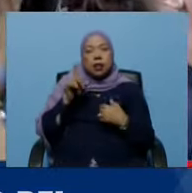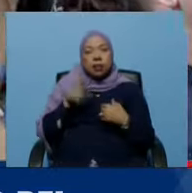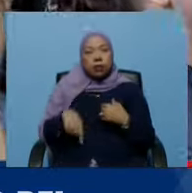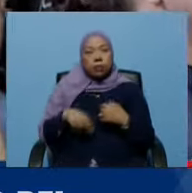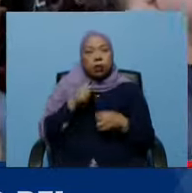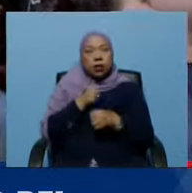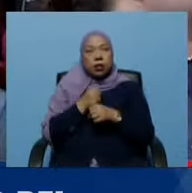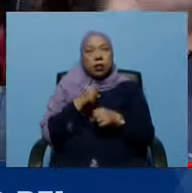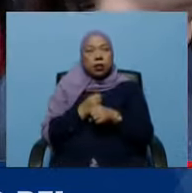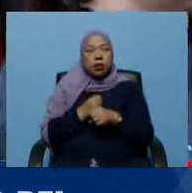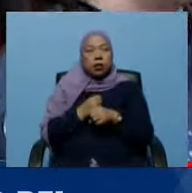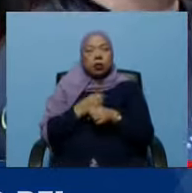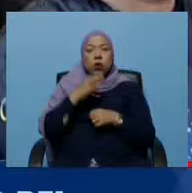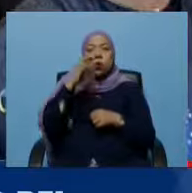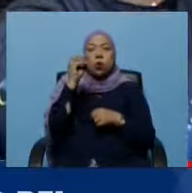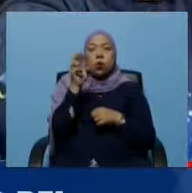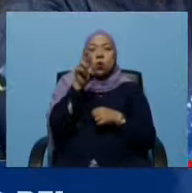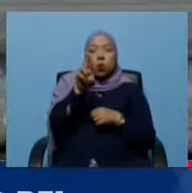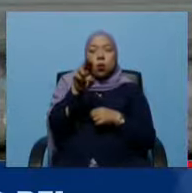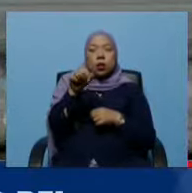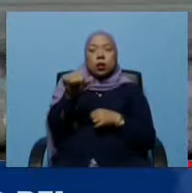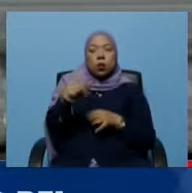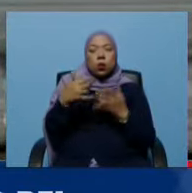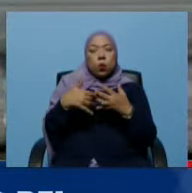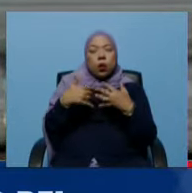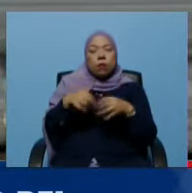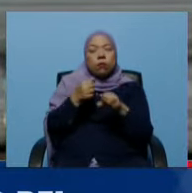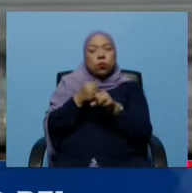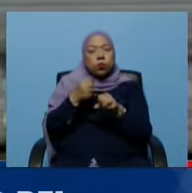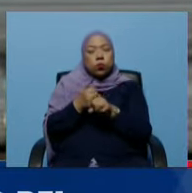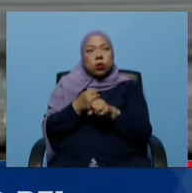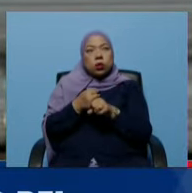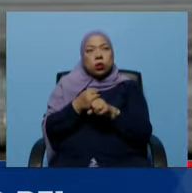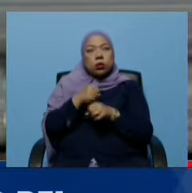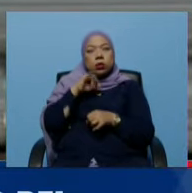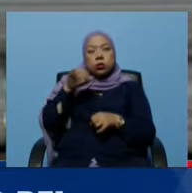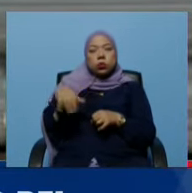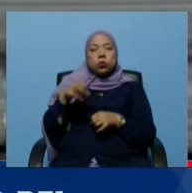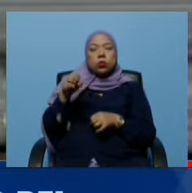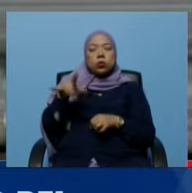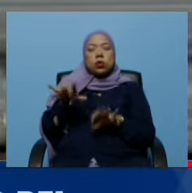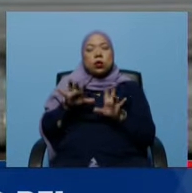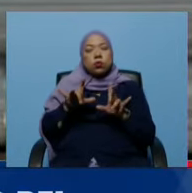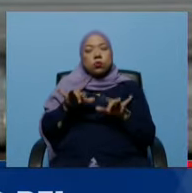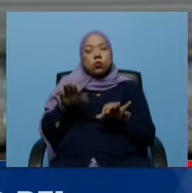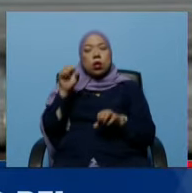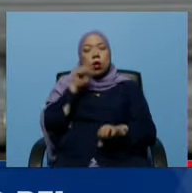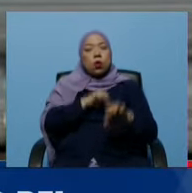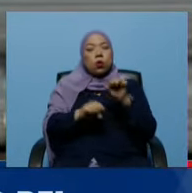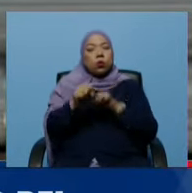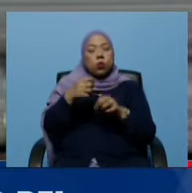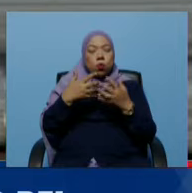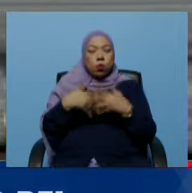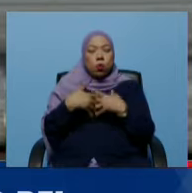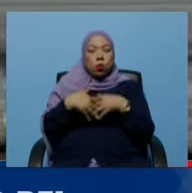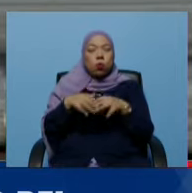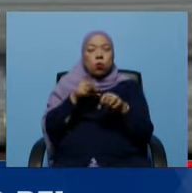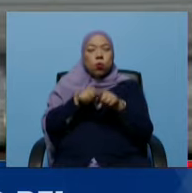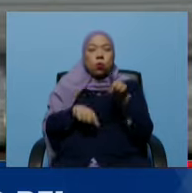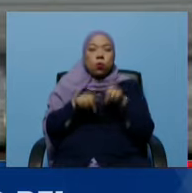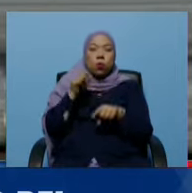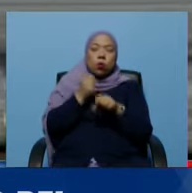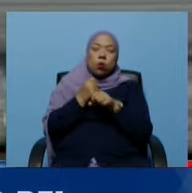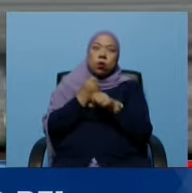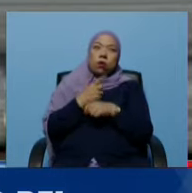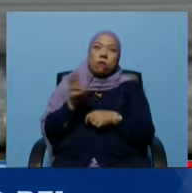presidente Orlando Camacho de Fede Industria, también está José Fernández, secretario de la Asociación de Industriales Metalúrgicos y de Minería